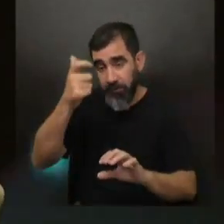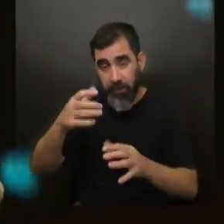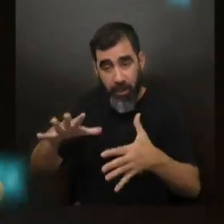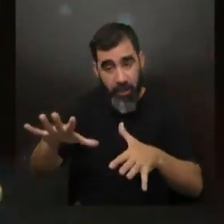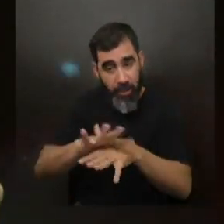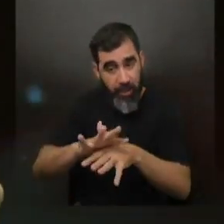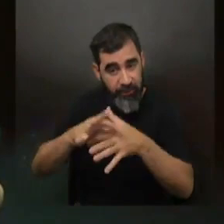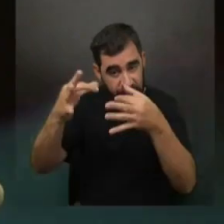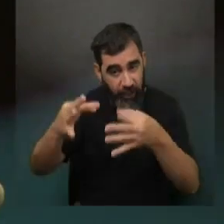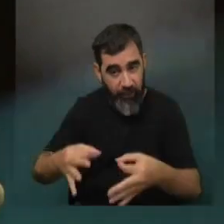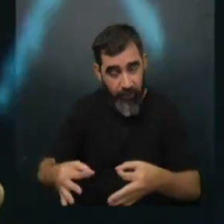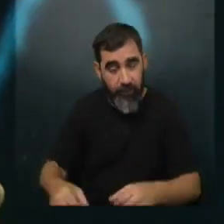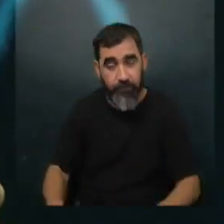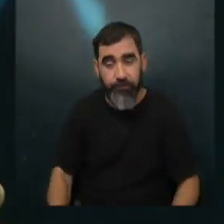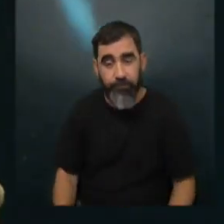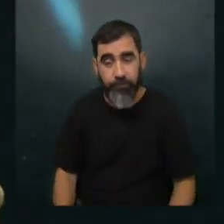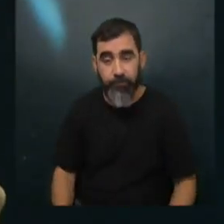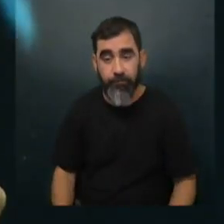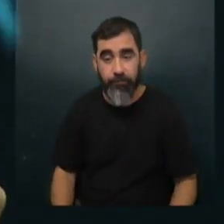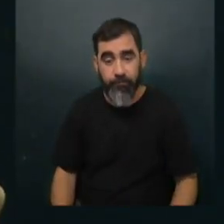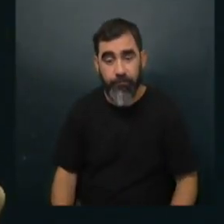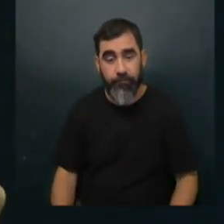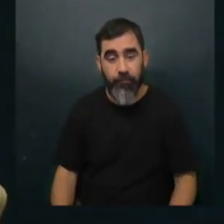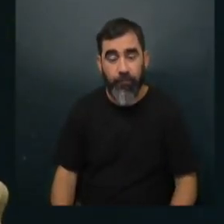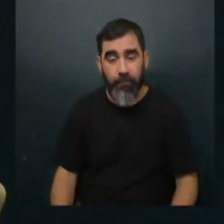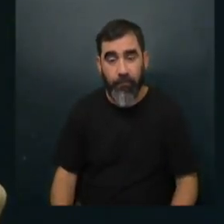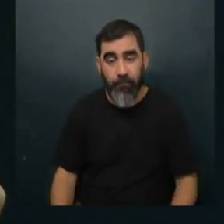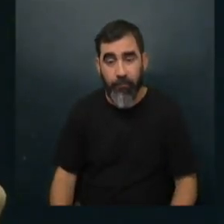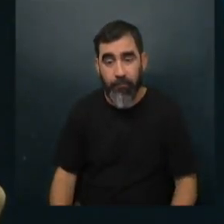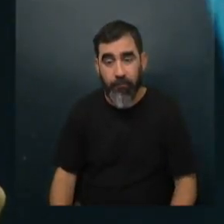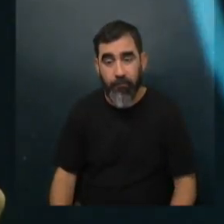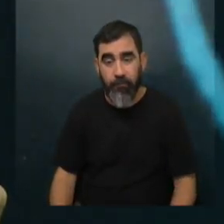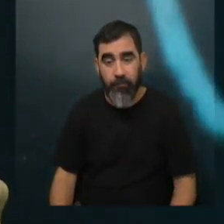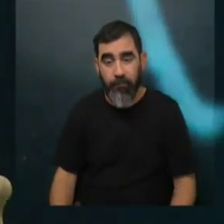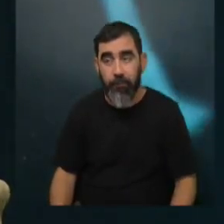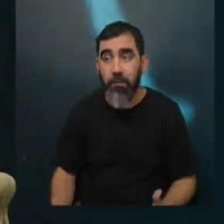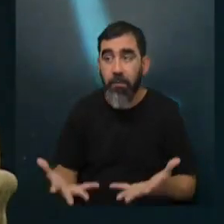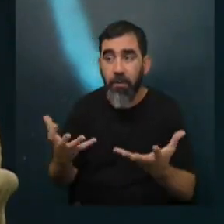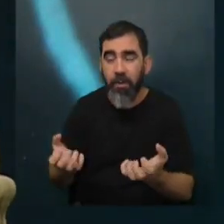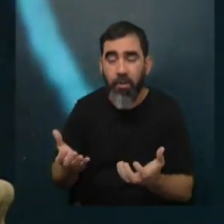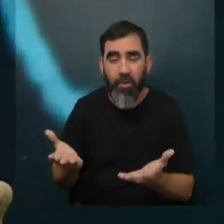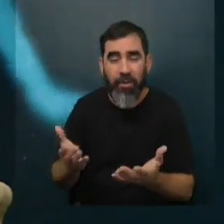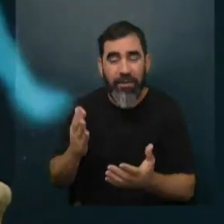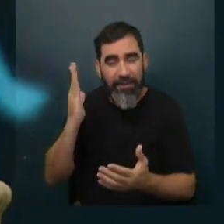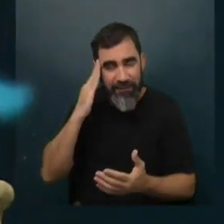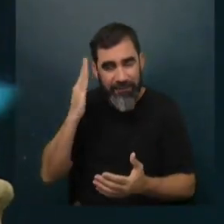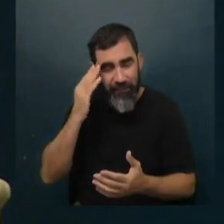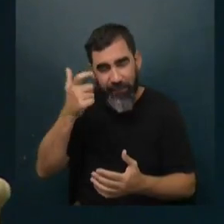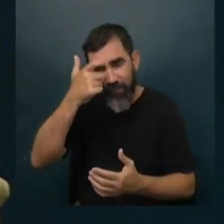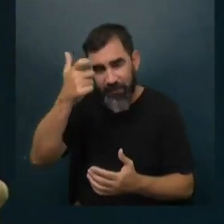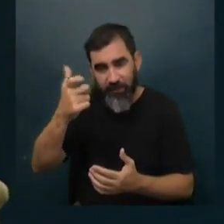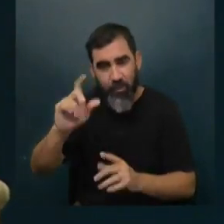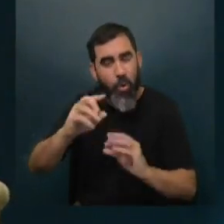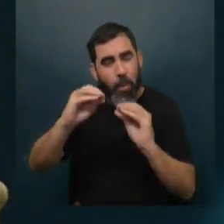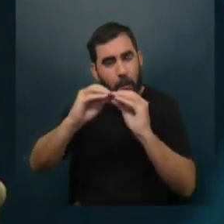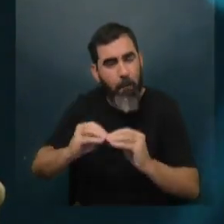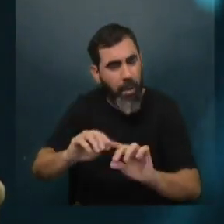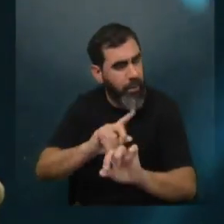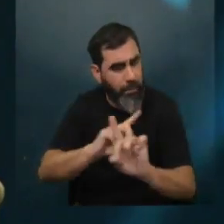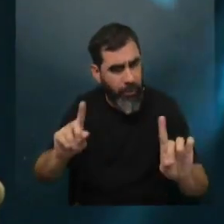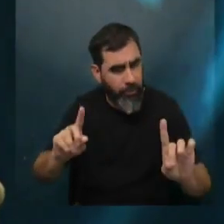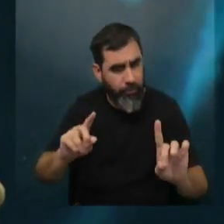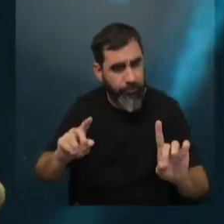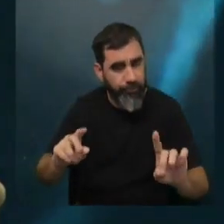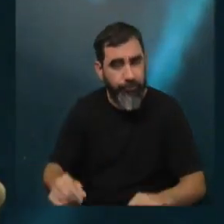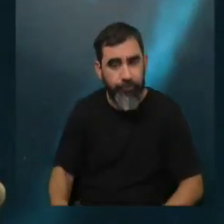exactas y me costó darme cuenta que quería hacer una carrera en eso. Sí, sabía que quería ser científico, pero no matemático.